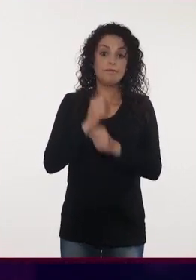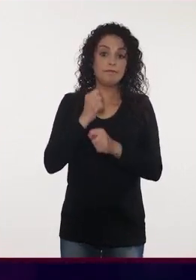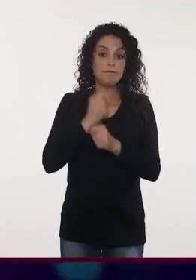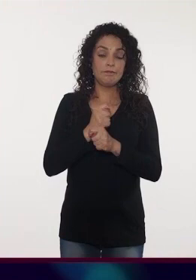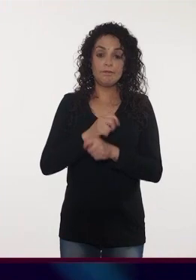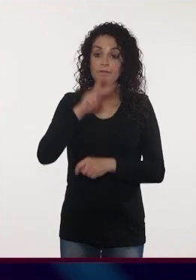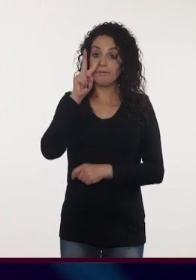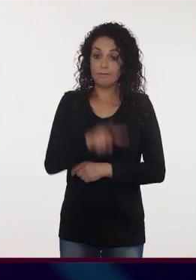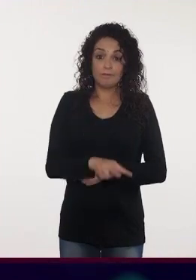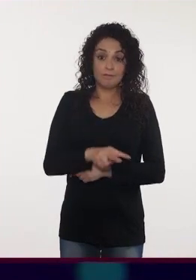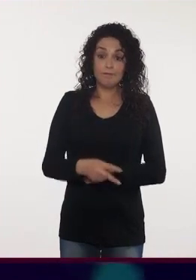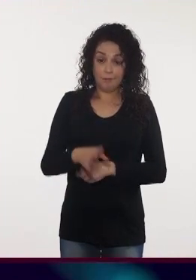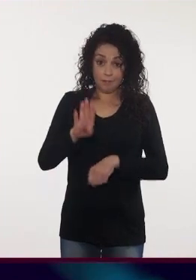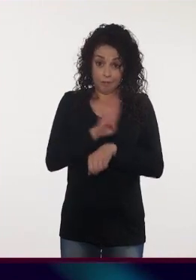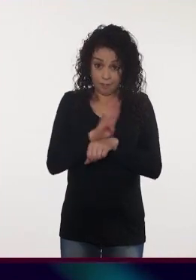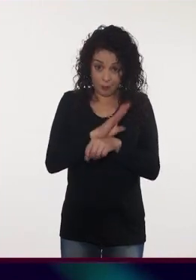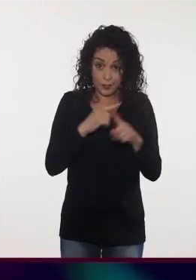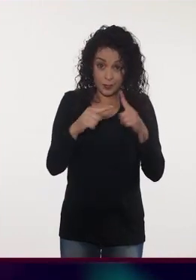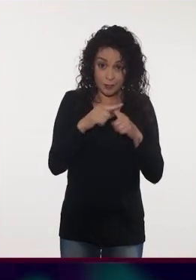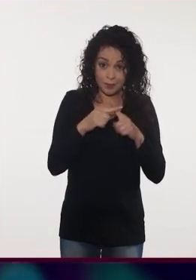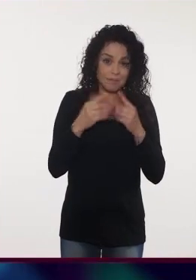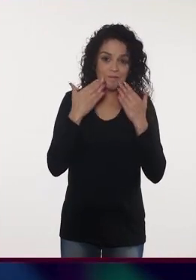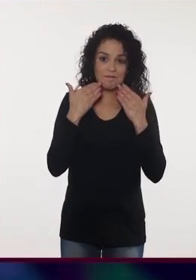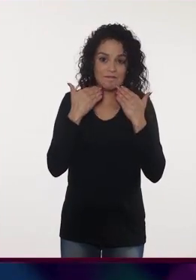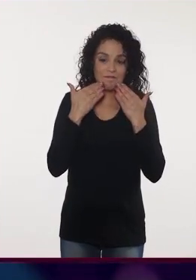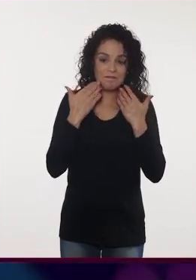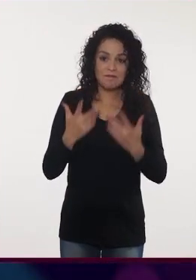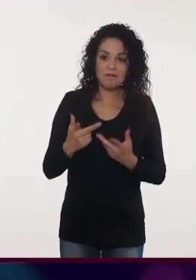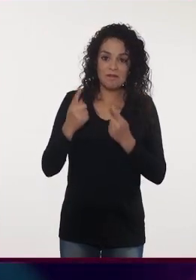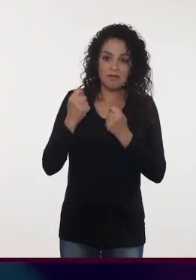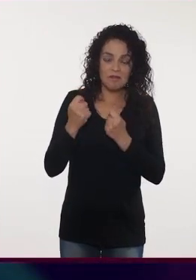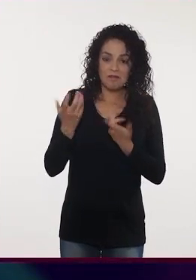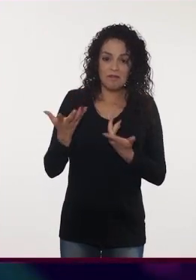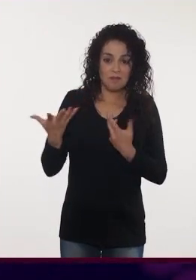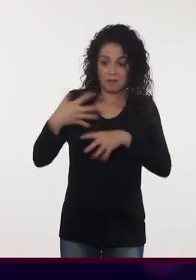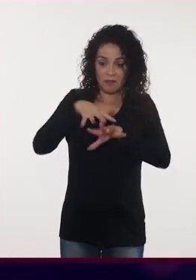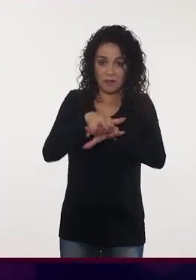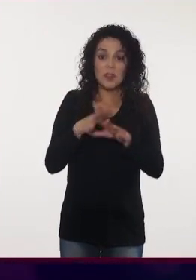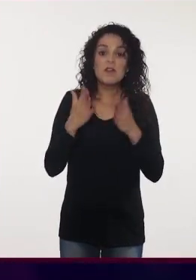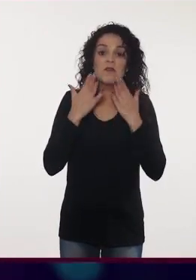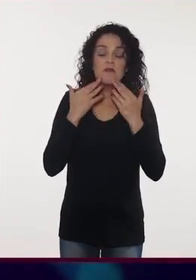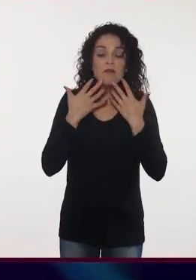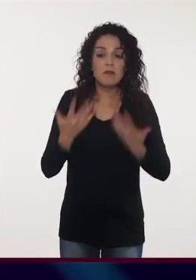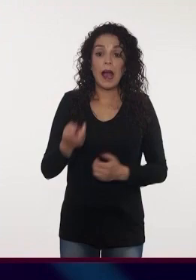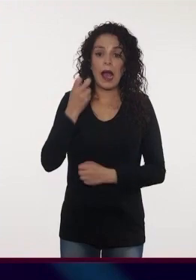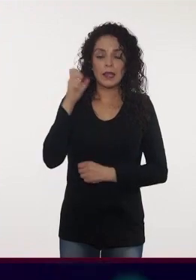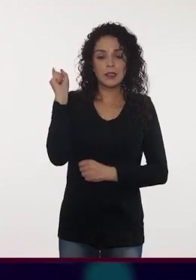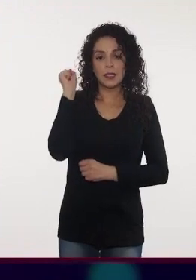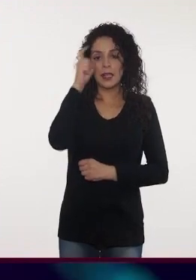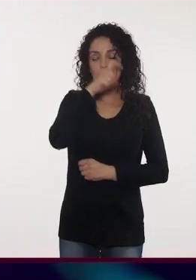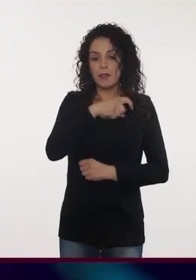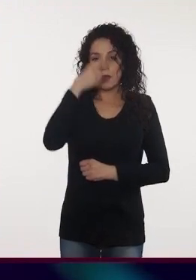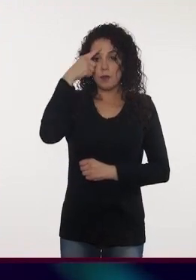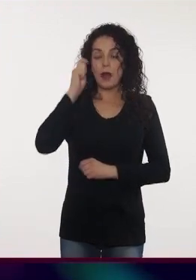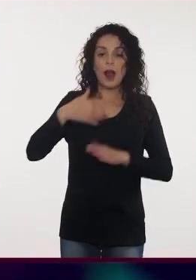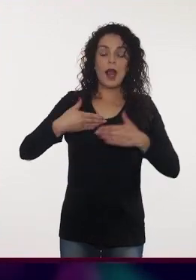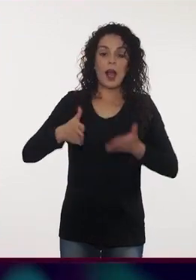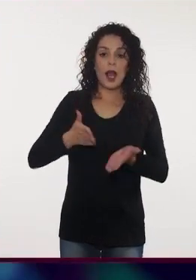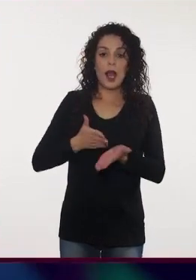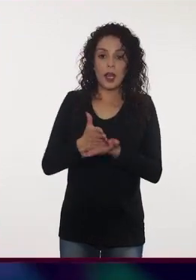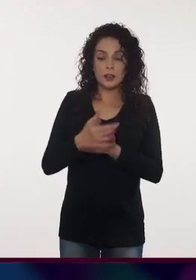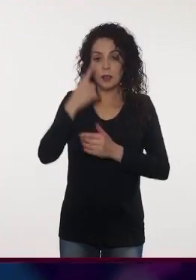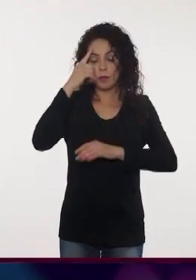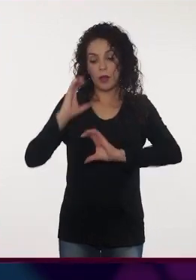que no satisface sus necesidades y que los excluye. Esto, en consecuencia, limita sus posibilidades de acceso al